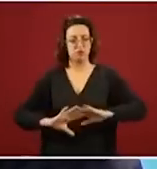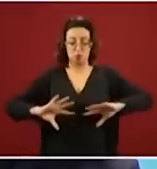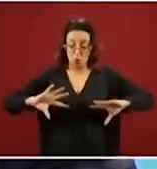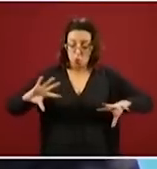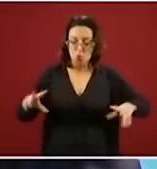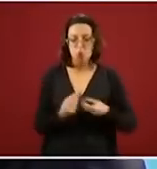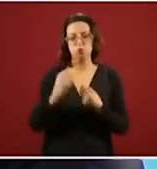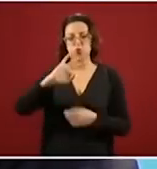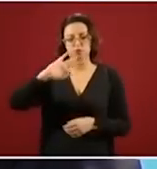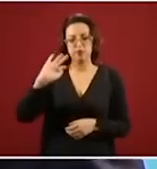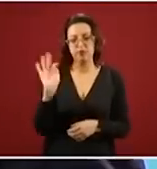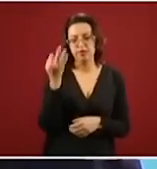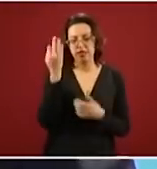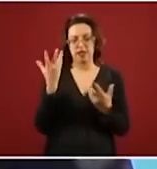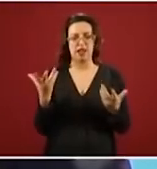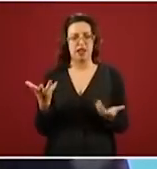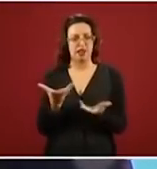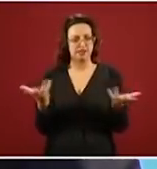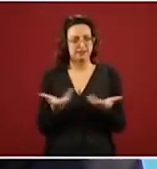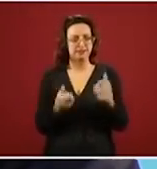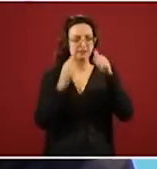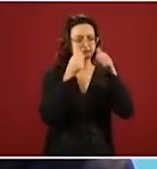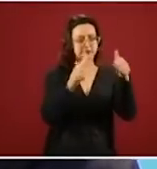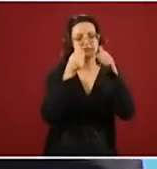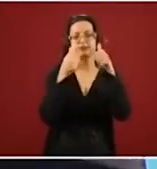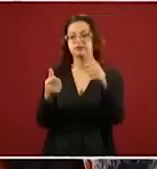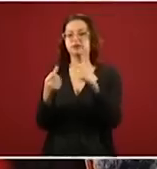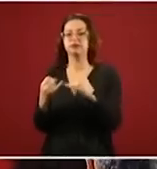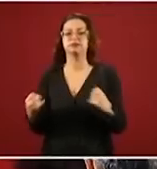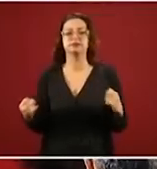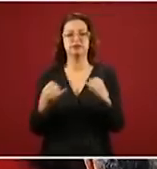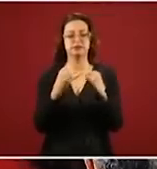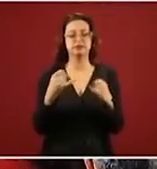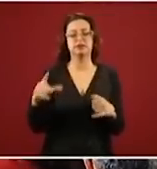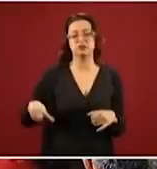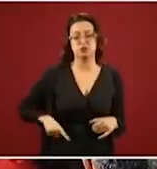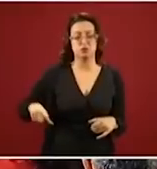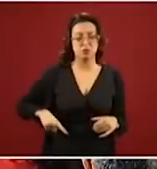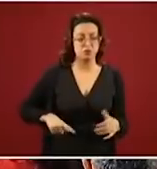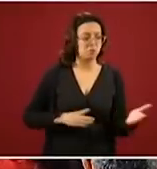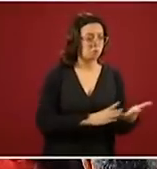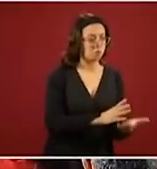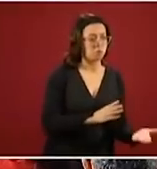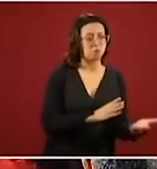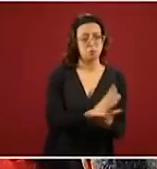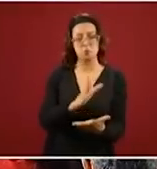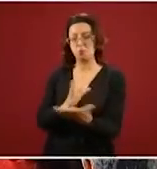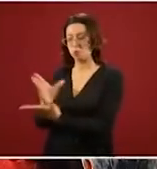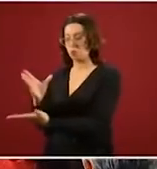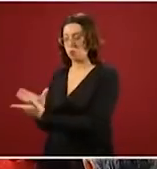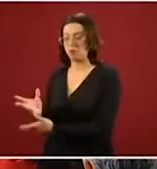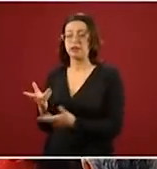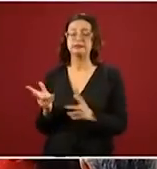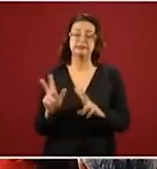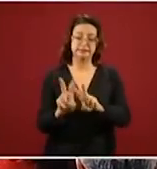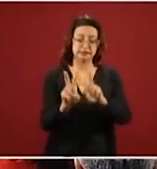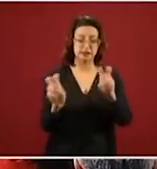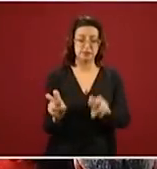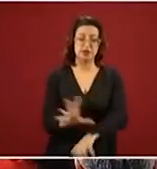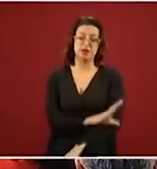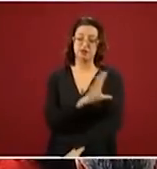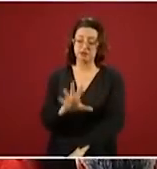transversal y conjunto de todas las dependencias del gobierno federal cuando incidimos en este caso particular en los temas de